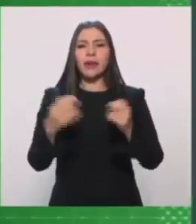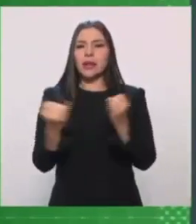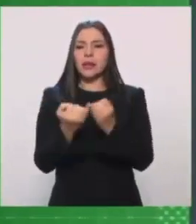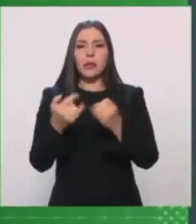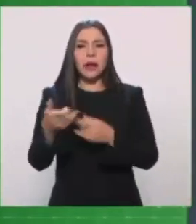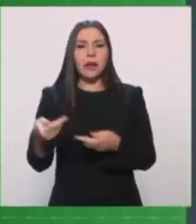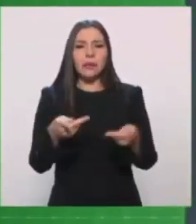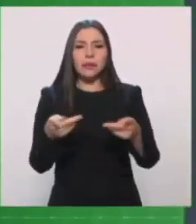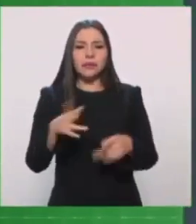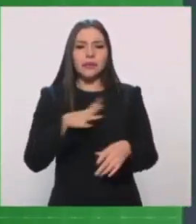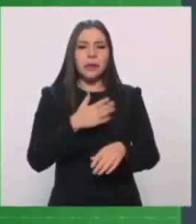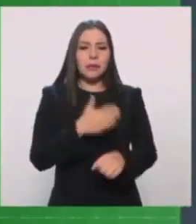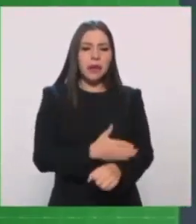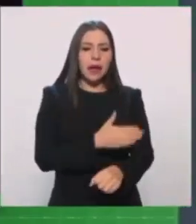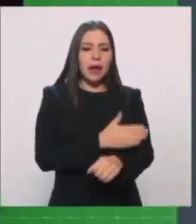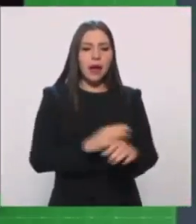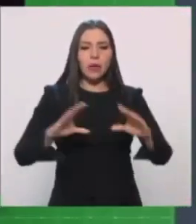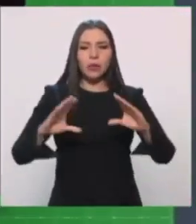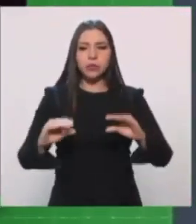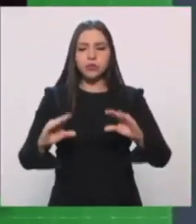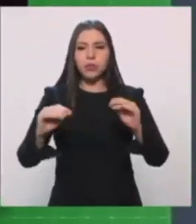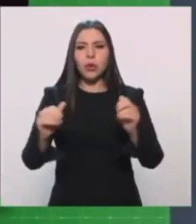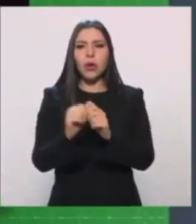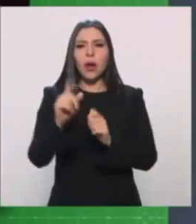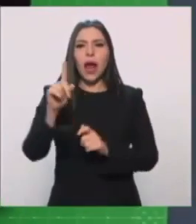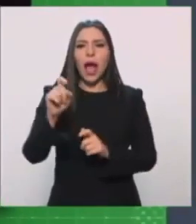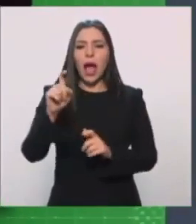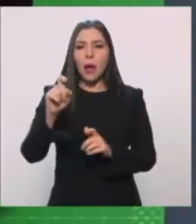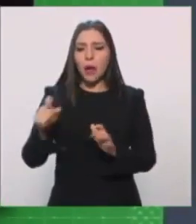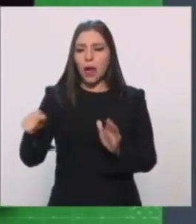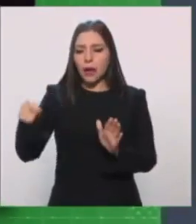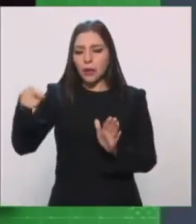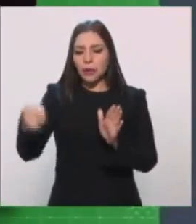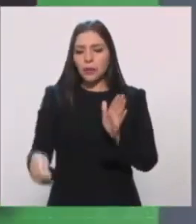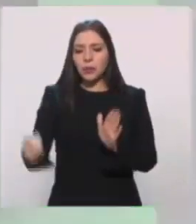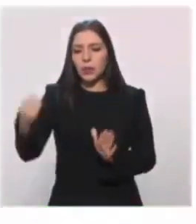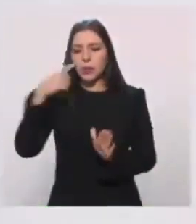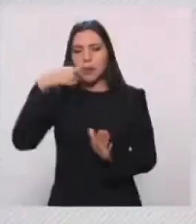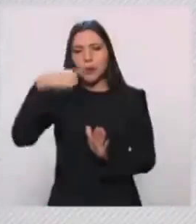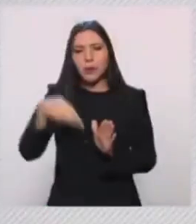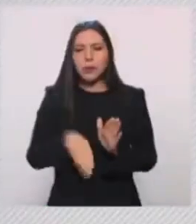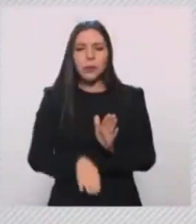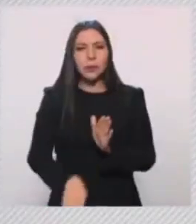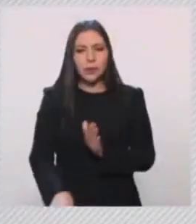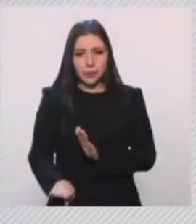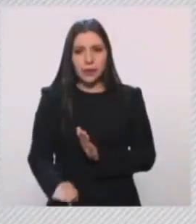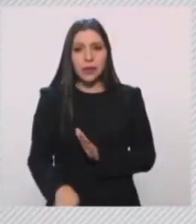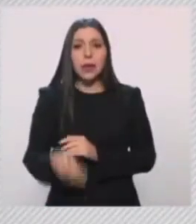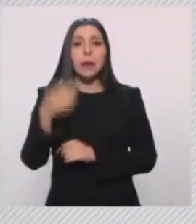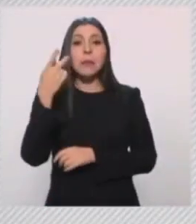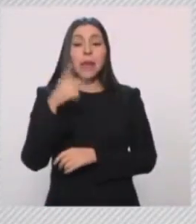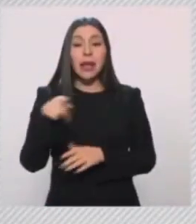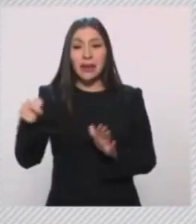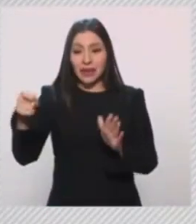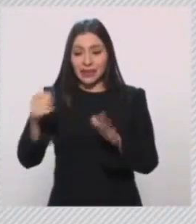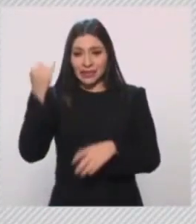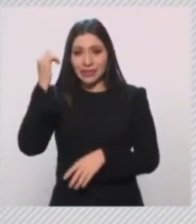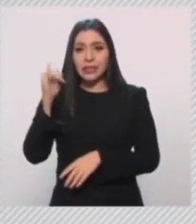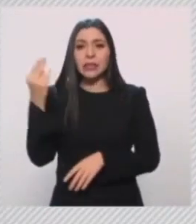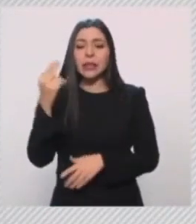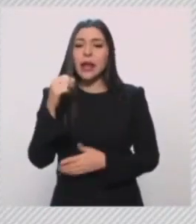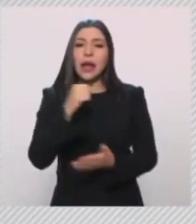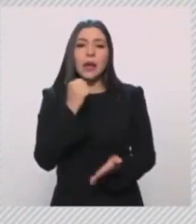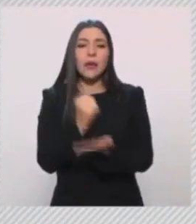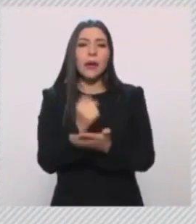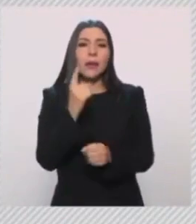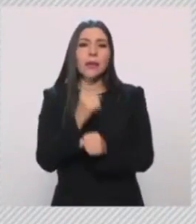agua que permitía evacuar los desechos. Pero claro, eso no servía si no había drenaje. Claro. O sea, lo importante de eso es